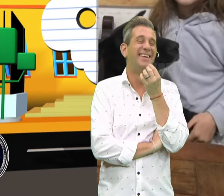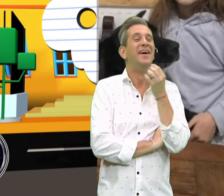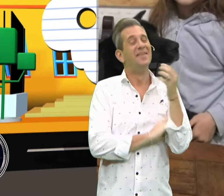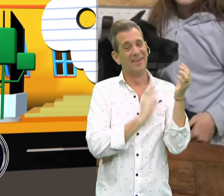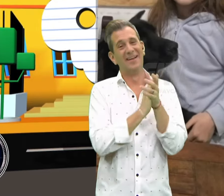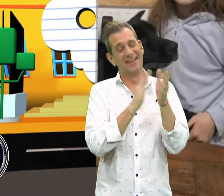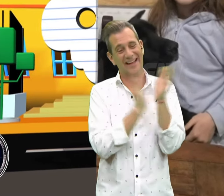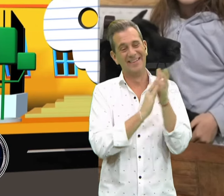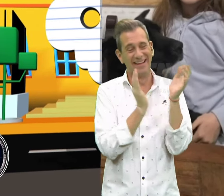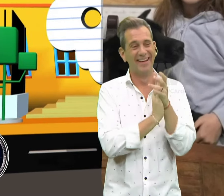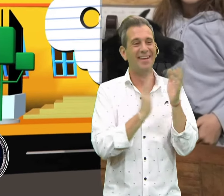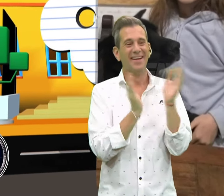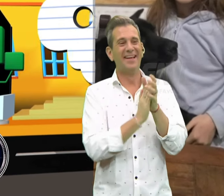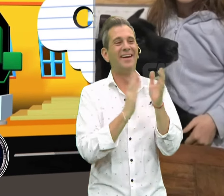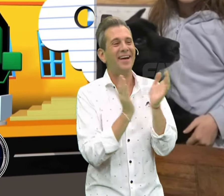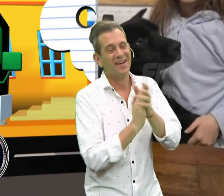cierto.